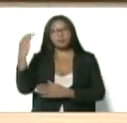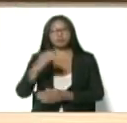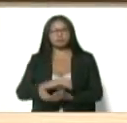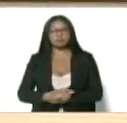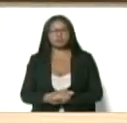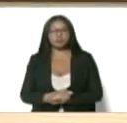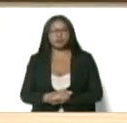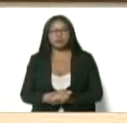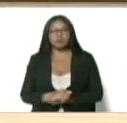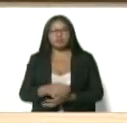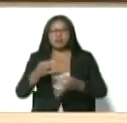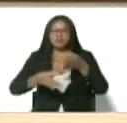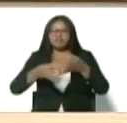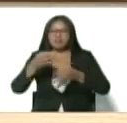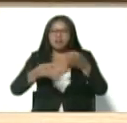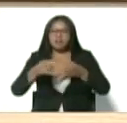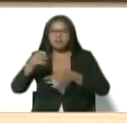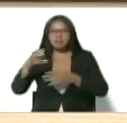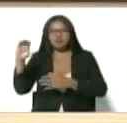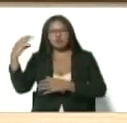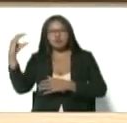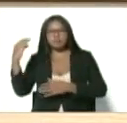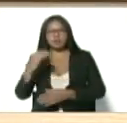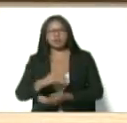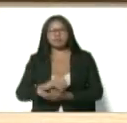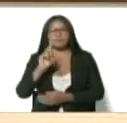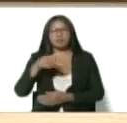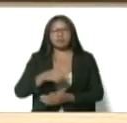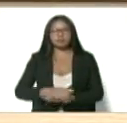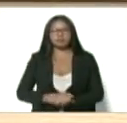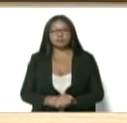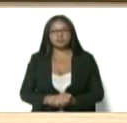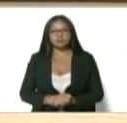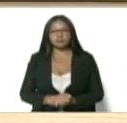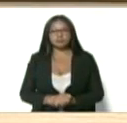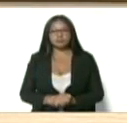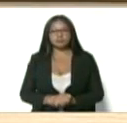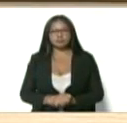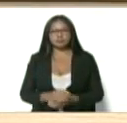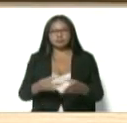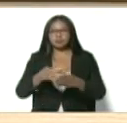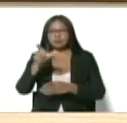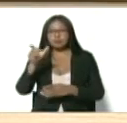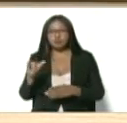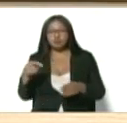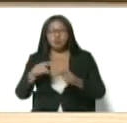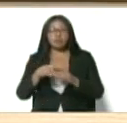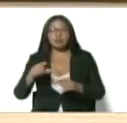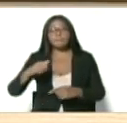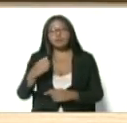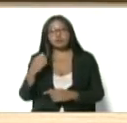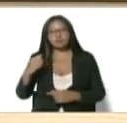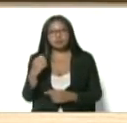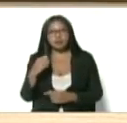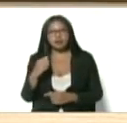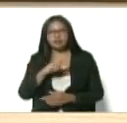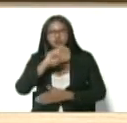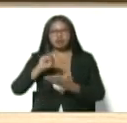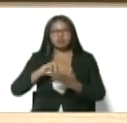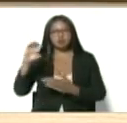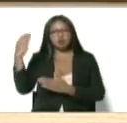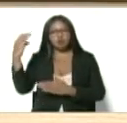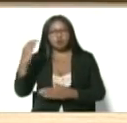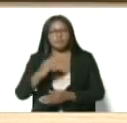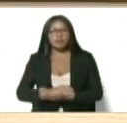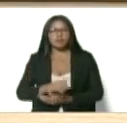fiscalía colombiana de la defensoría del pueblo colombiano a la gente honesta de la policía nacional de colombia a la gente honesta